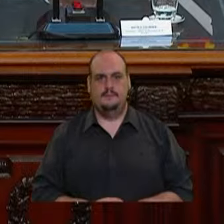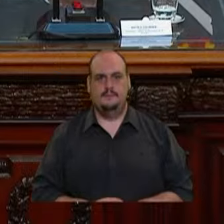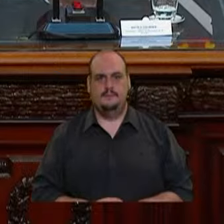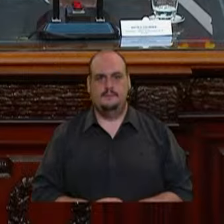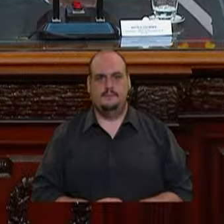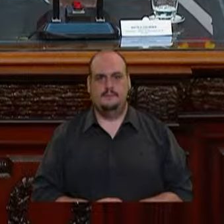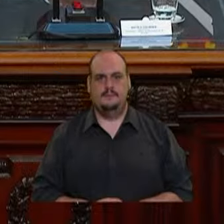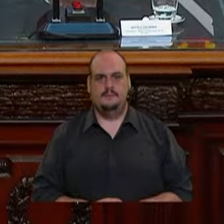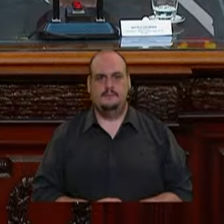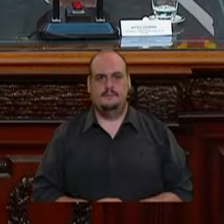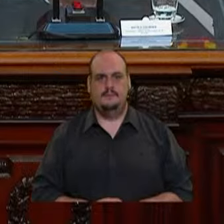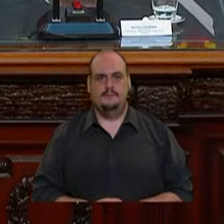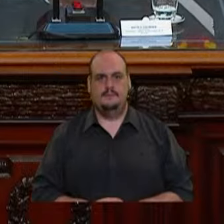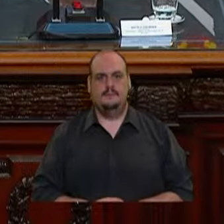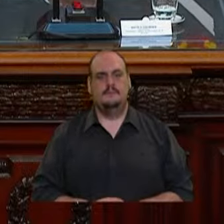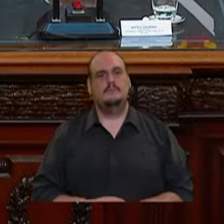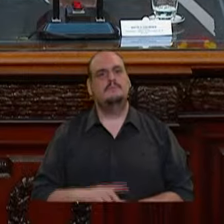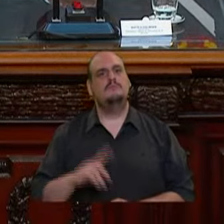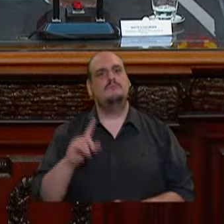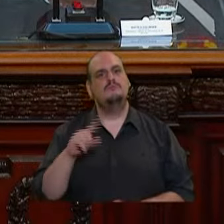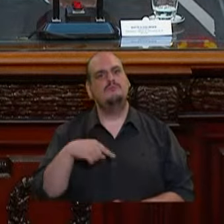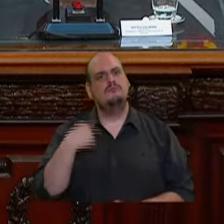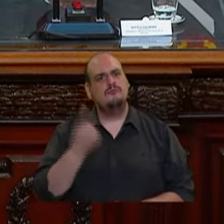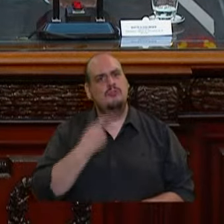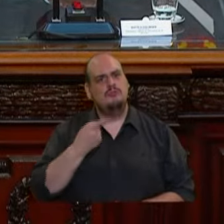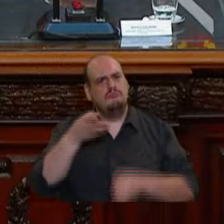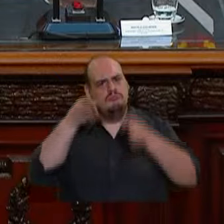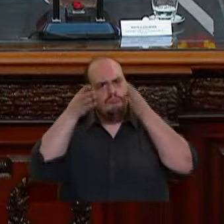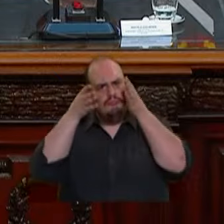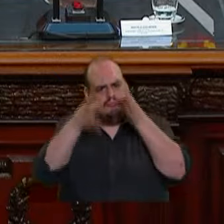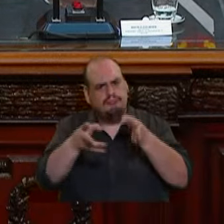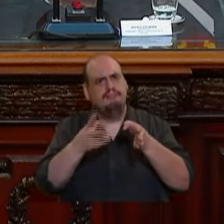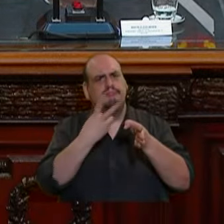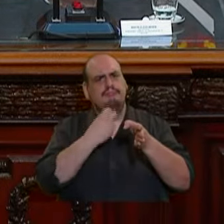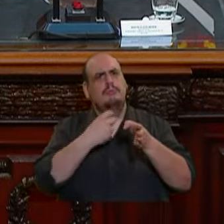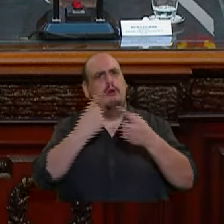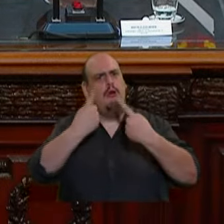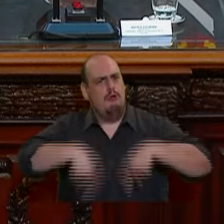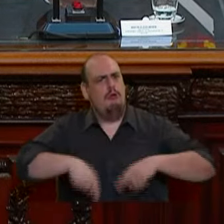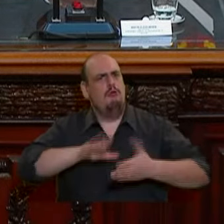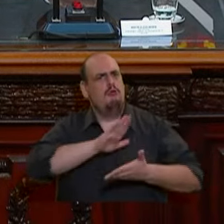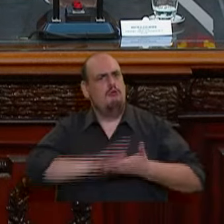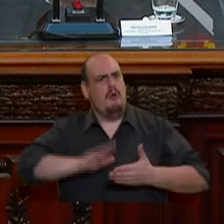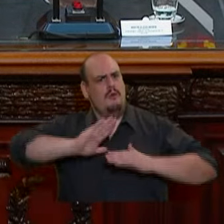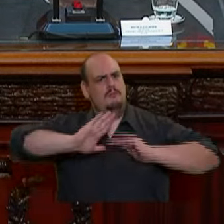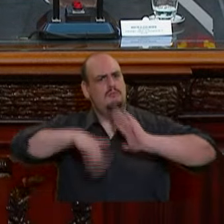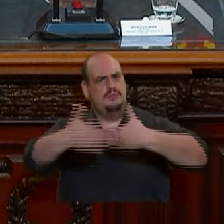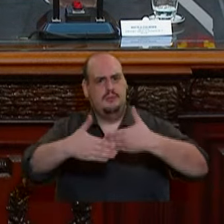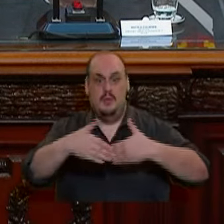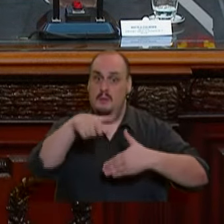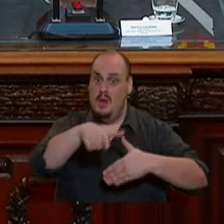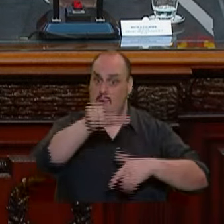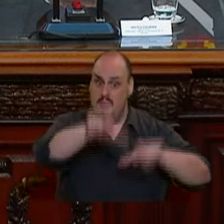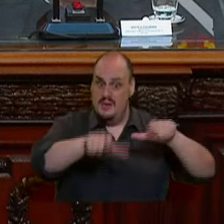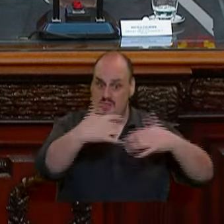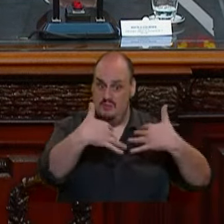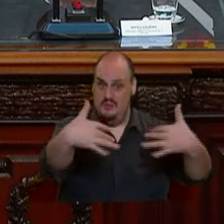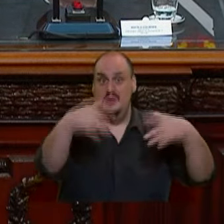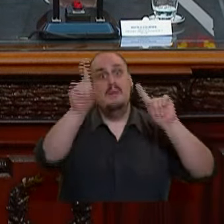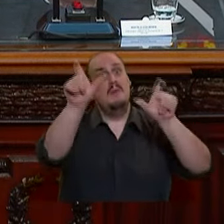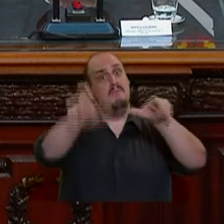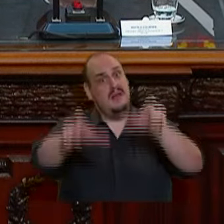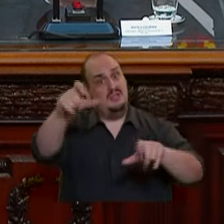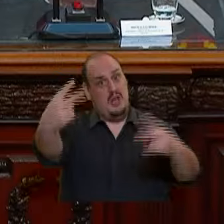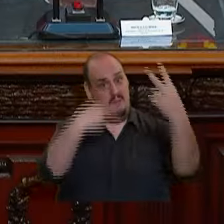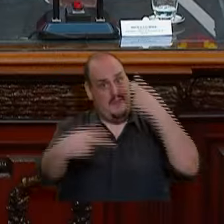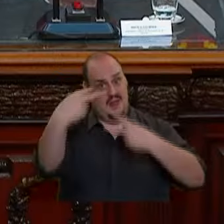Nosotros venimos a poner nuestra energía en construir lo nuevo, pero quiero decirles a todos los que están acá y a quienes nos están mirando que